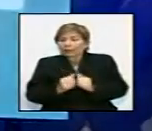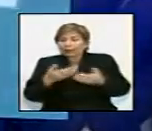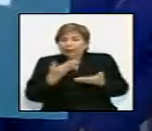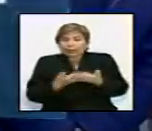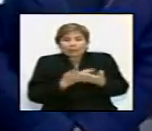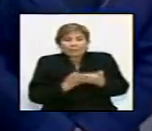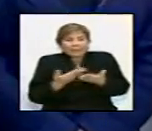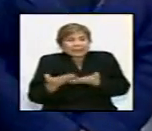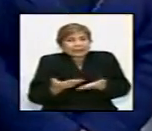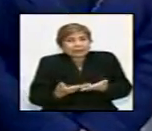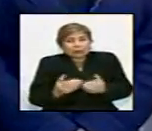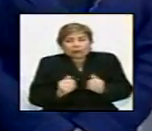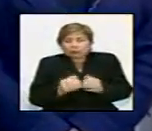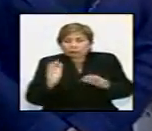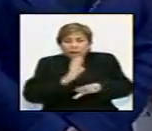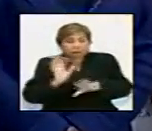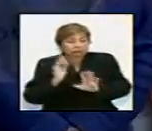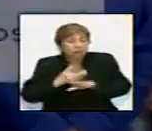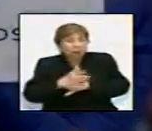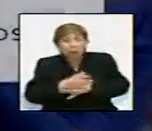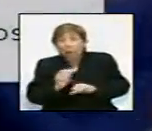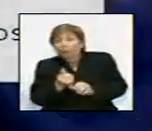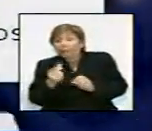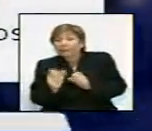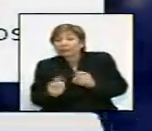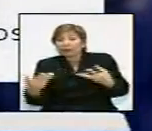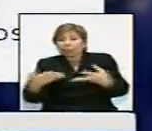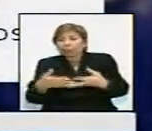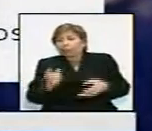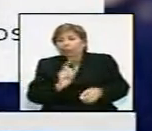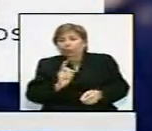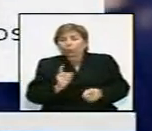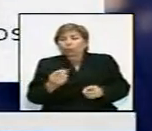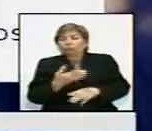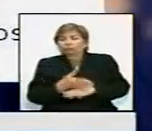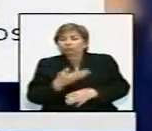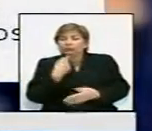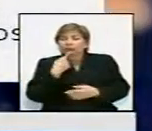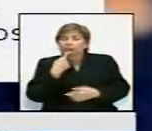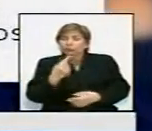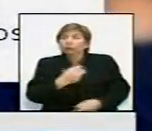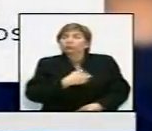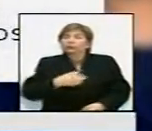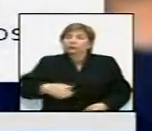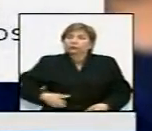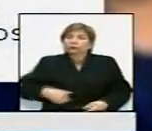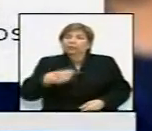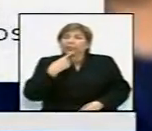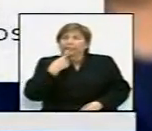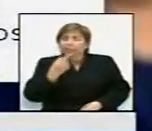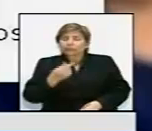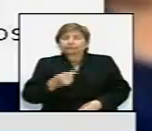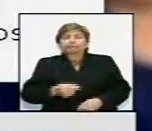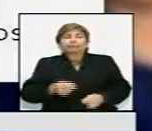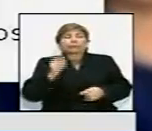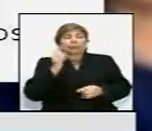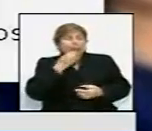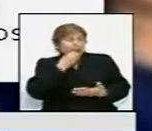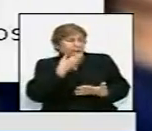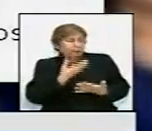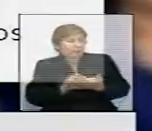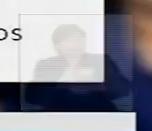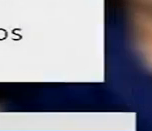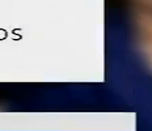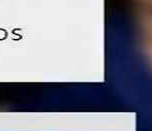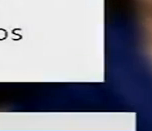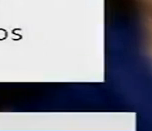una conversación sin intermediarios. A través de su cuenta de Twitter, el titular del Parlamento escribió lo siguiente: ¡qué bueno ha